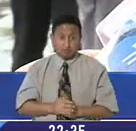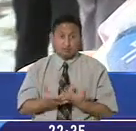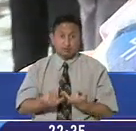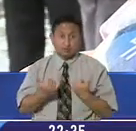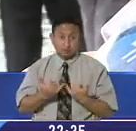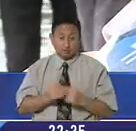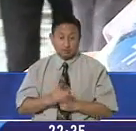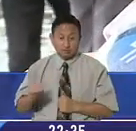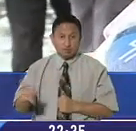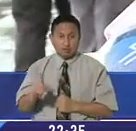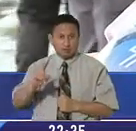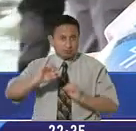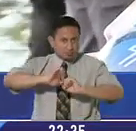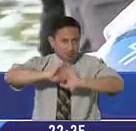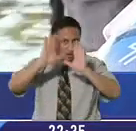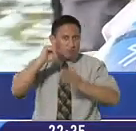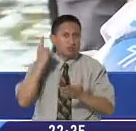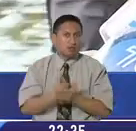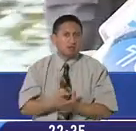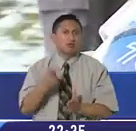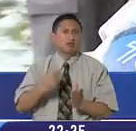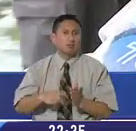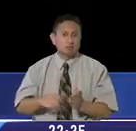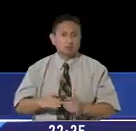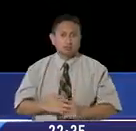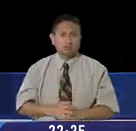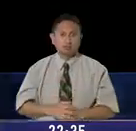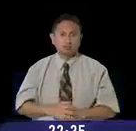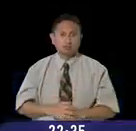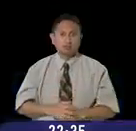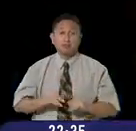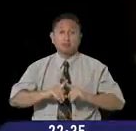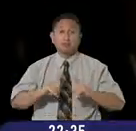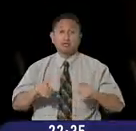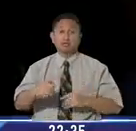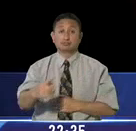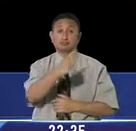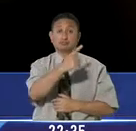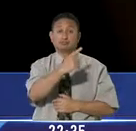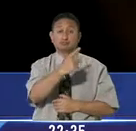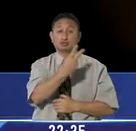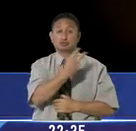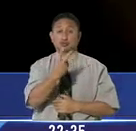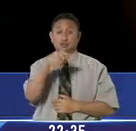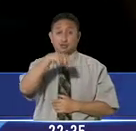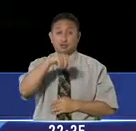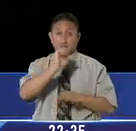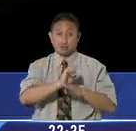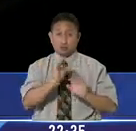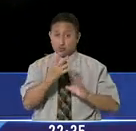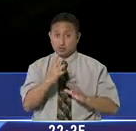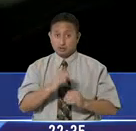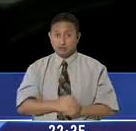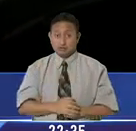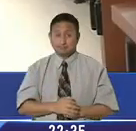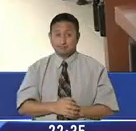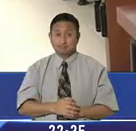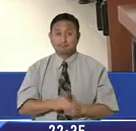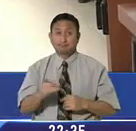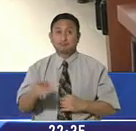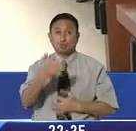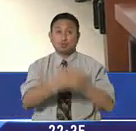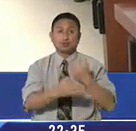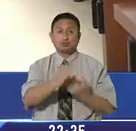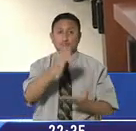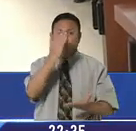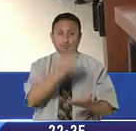queremos es que se aclaren la verdad de los hechos lo más pronto posible. No obstante, debido a que Sebastián y César Yunda no se encuentran en el país para responder, se les